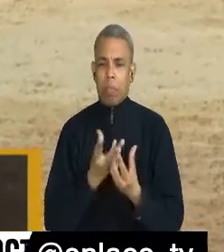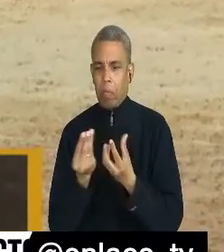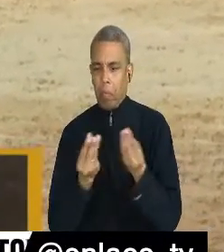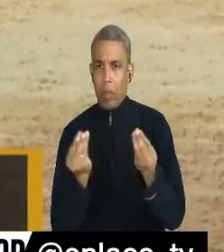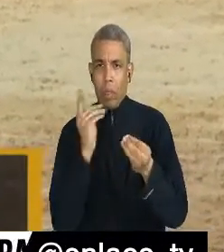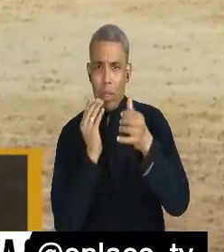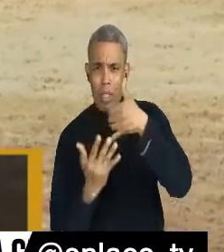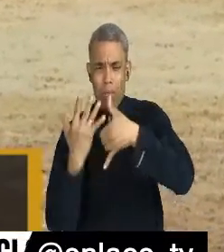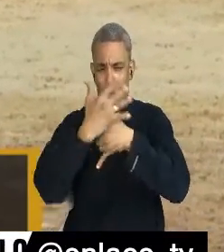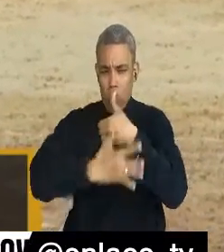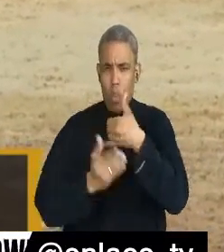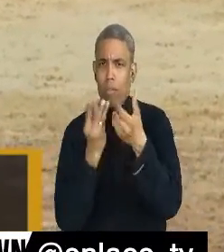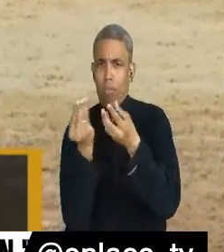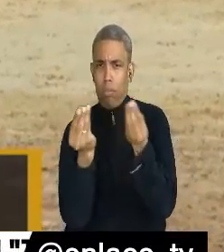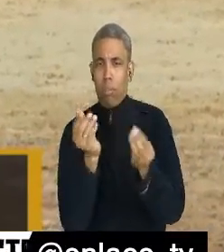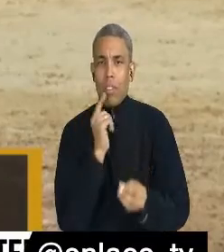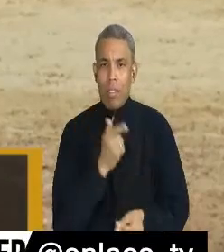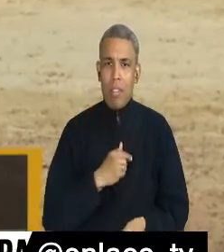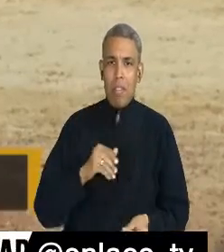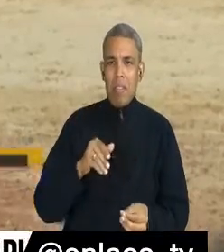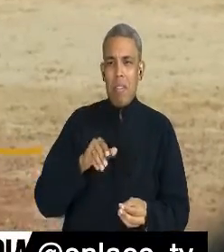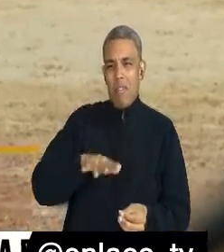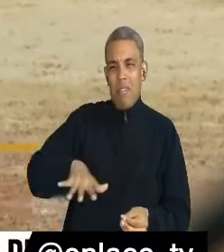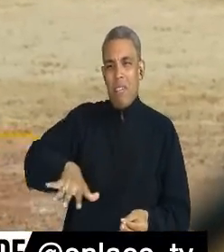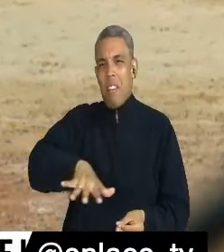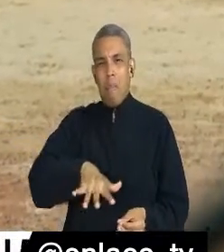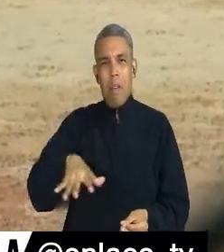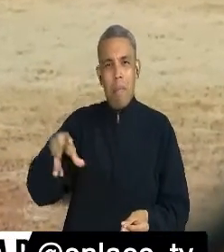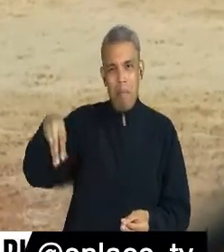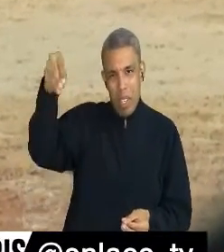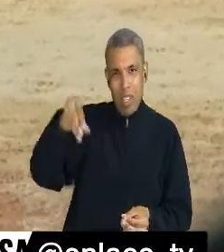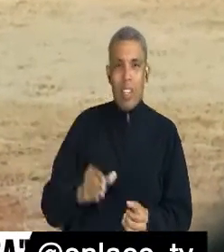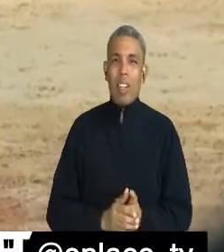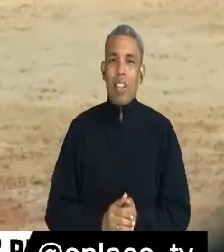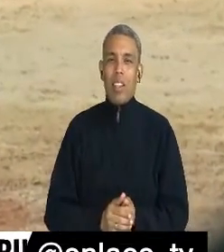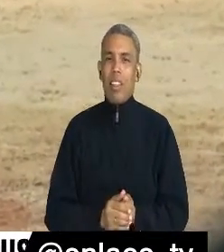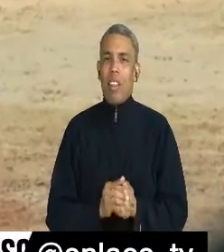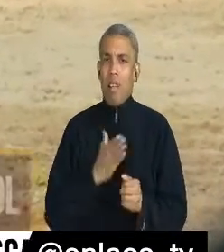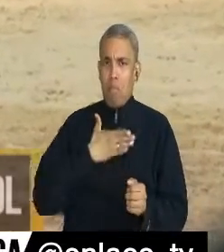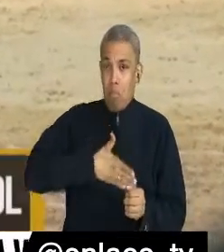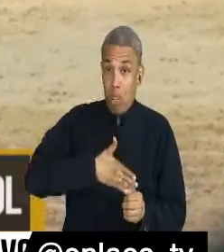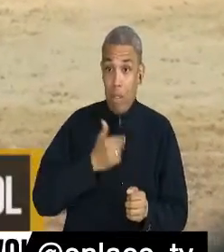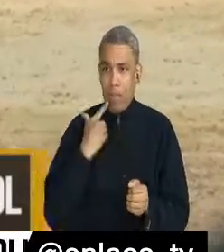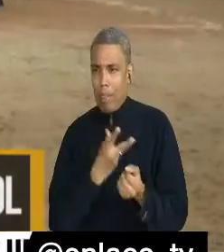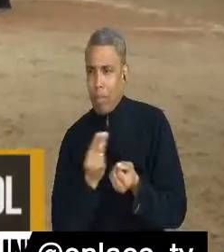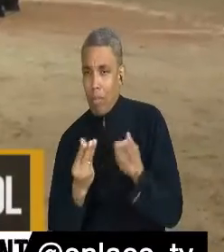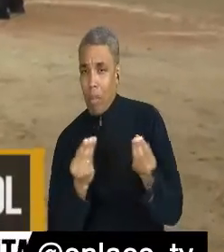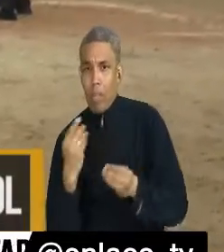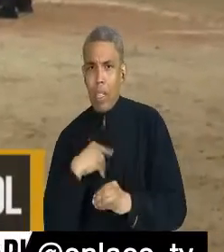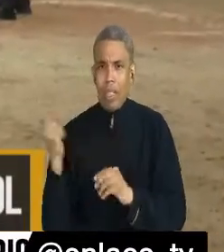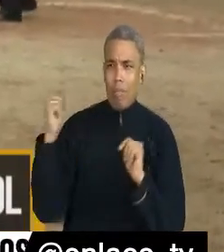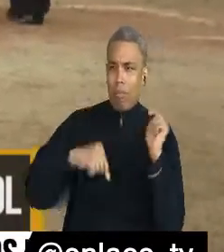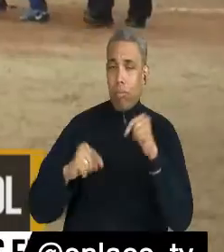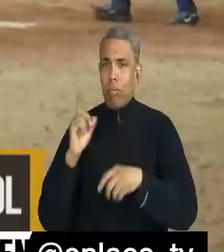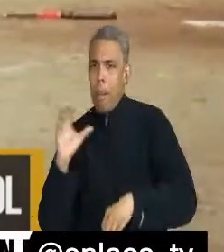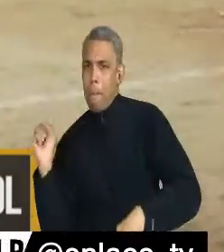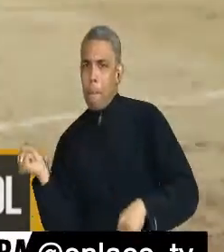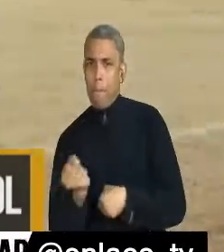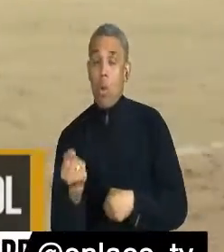entre ellas magdalena y bolívar quienes se consideran de las más fuertes en el nacional de software bola rápida continúan llevando jugadas buen